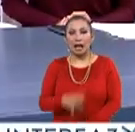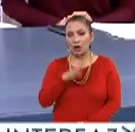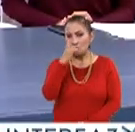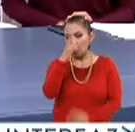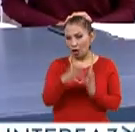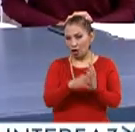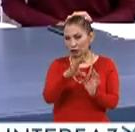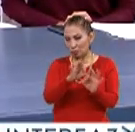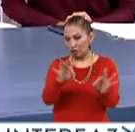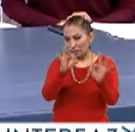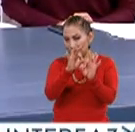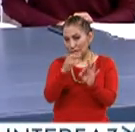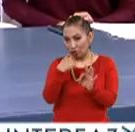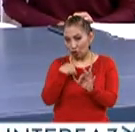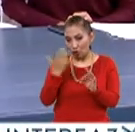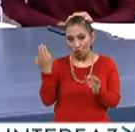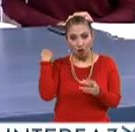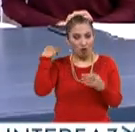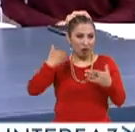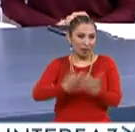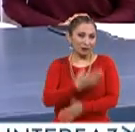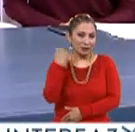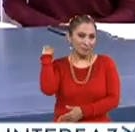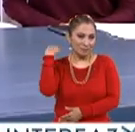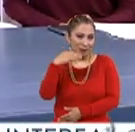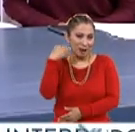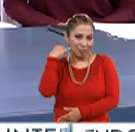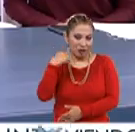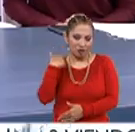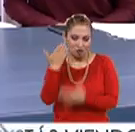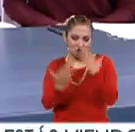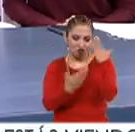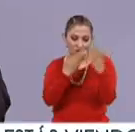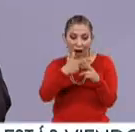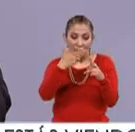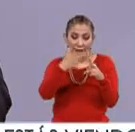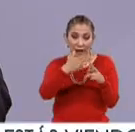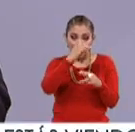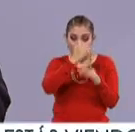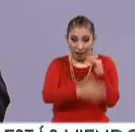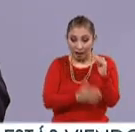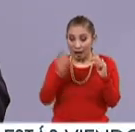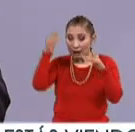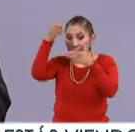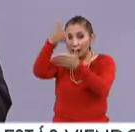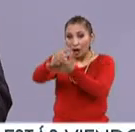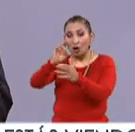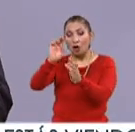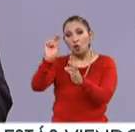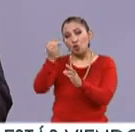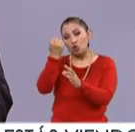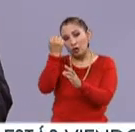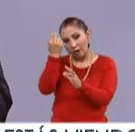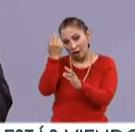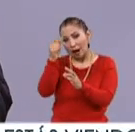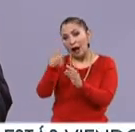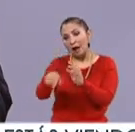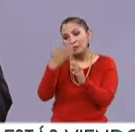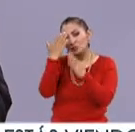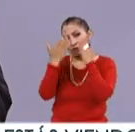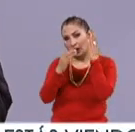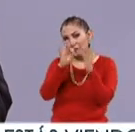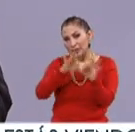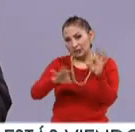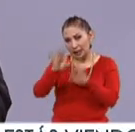ingrediente fundamental, que es, yo soy de Mérida, nací en Mérida, y me eduqué ahí hasta venir a estudiar física a la UNAM. Y luego, cuando andaba